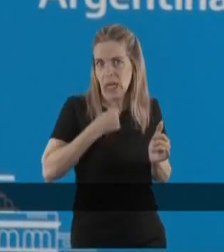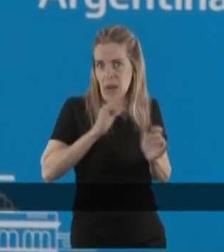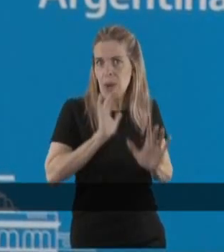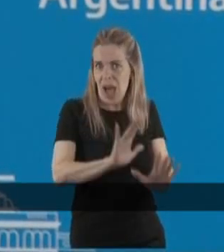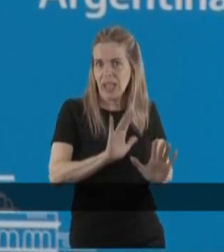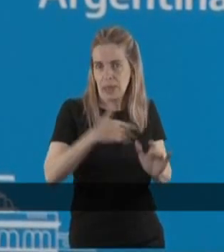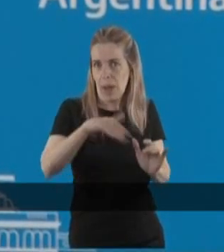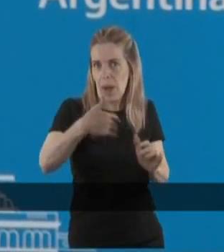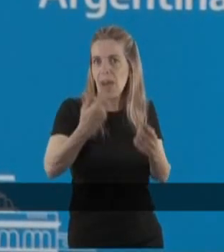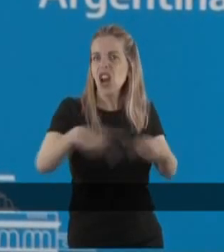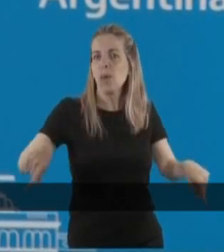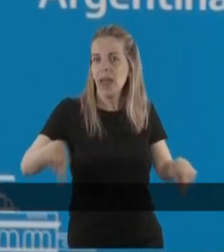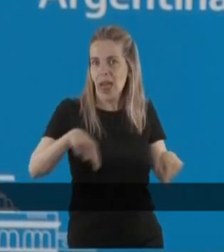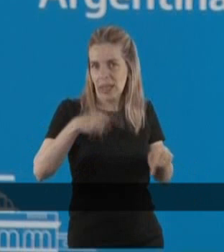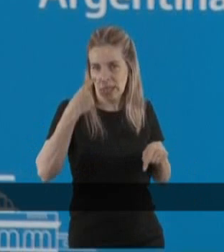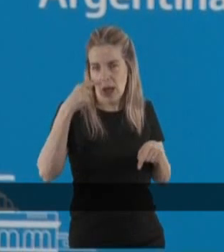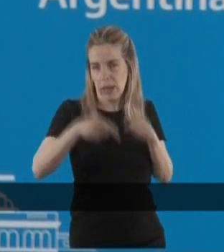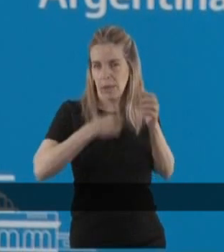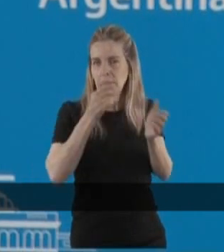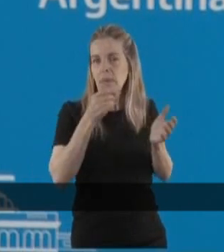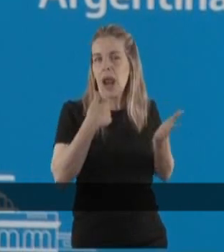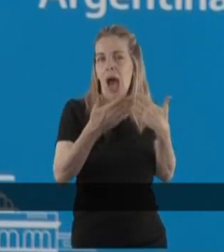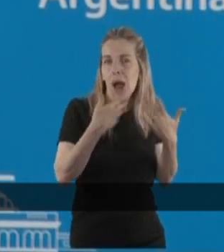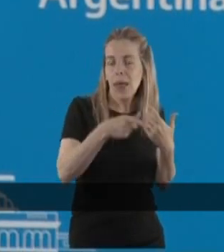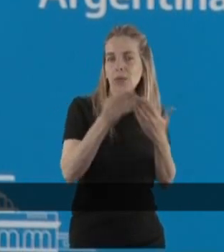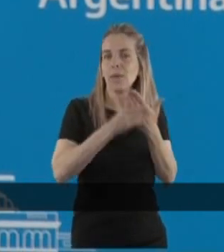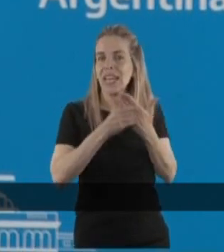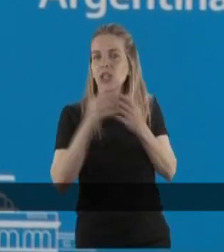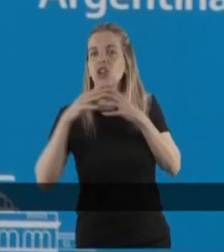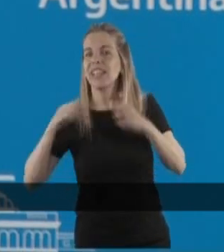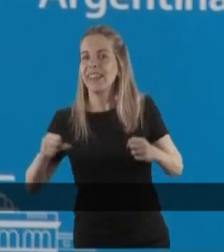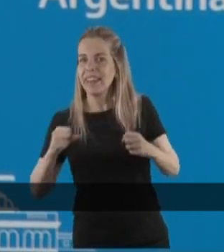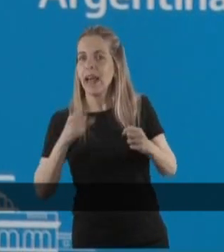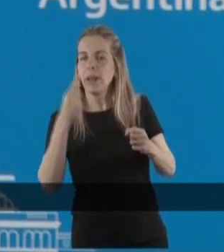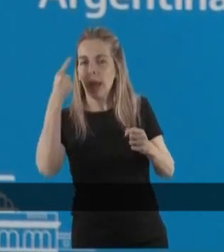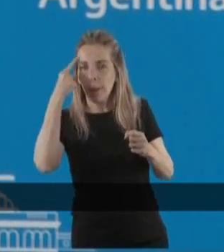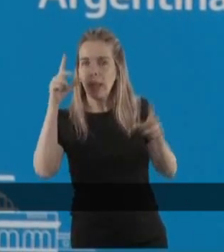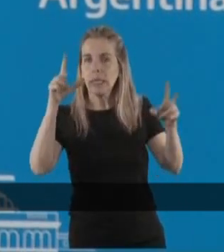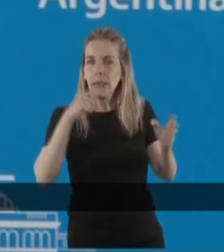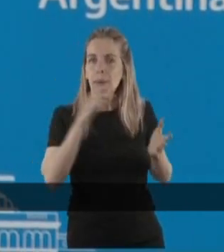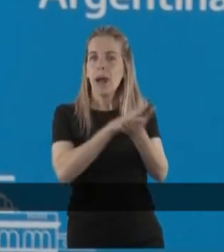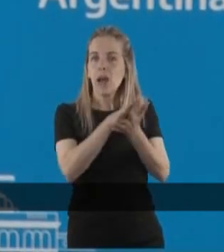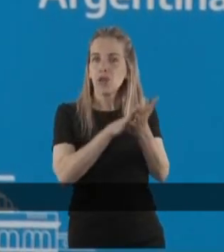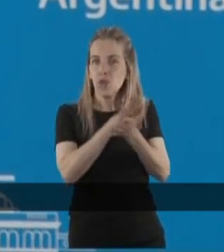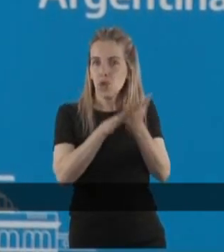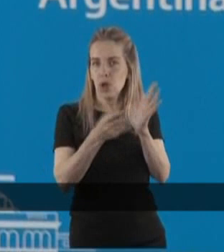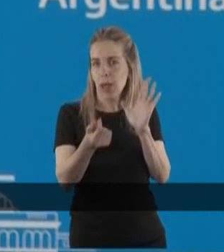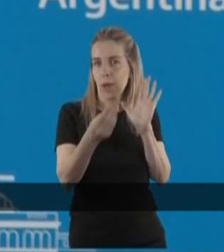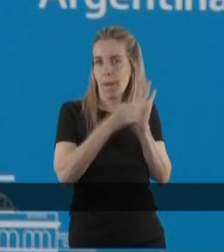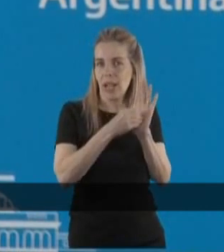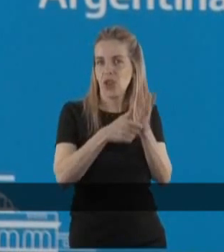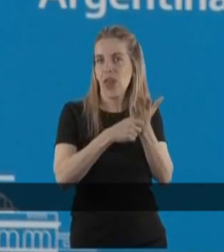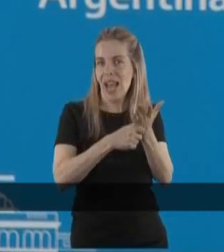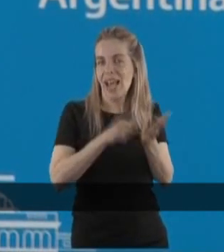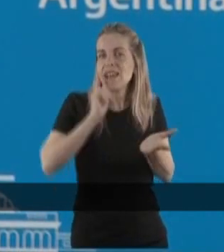haber novedades próximamente. Están los ministros y el secretario trabajando en mucha armonía para tomar las mejores